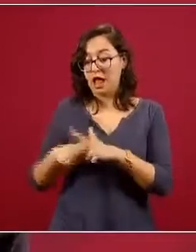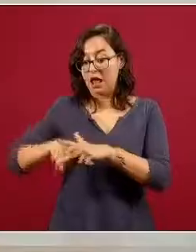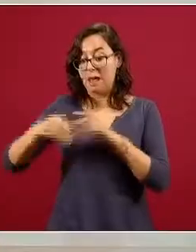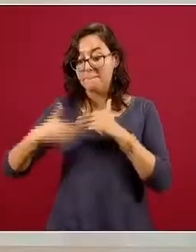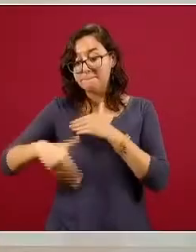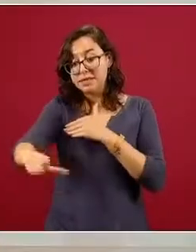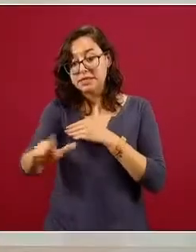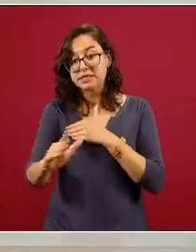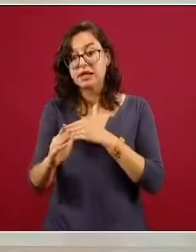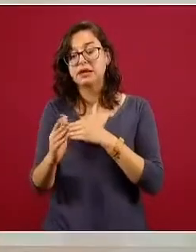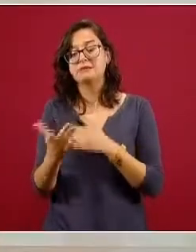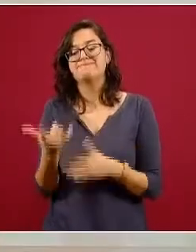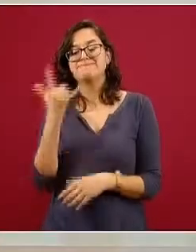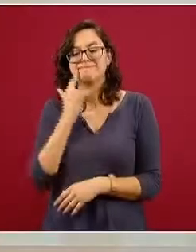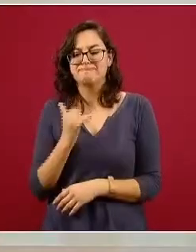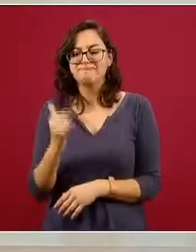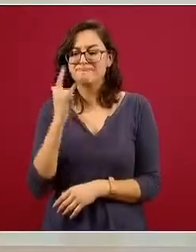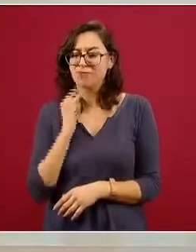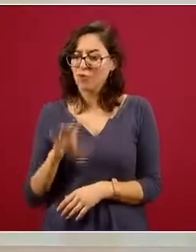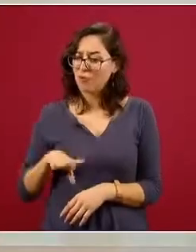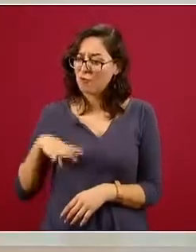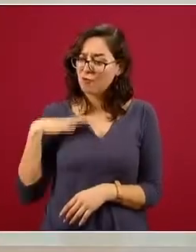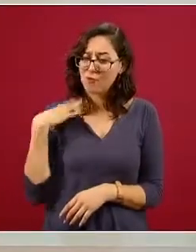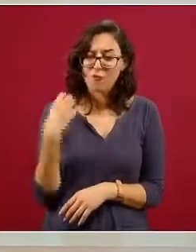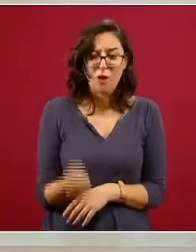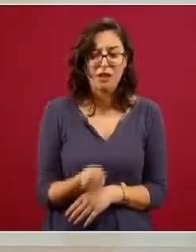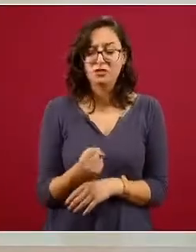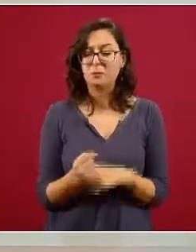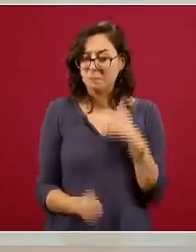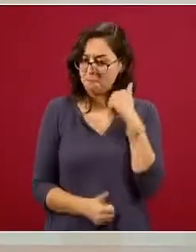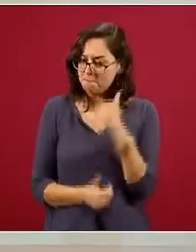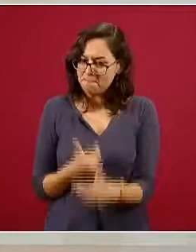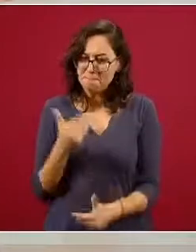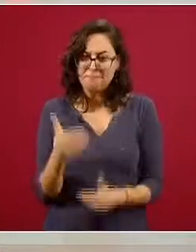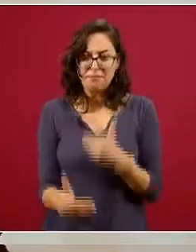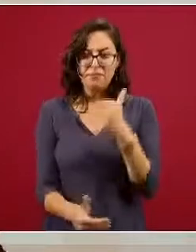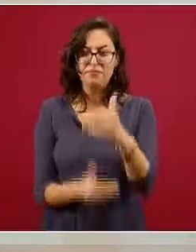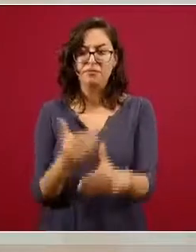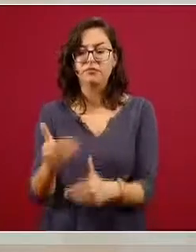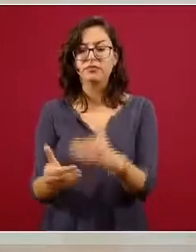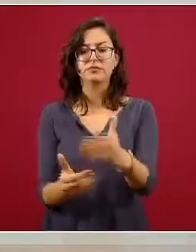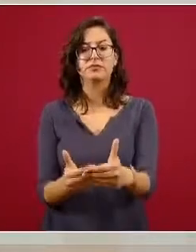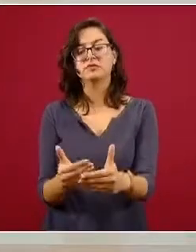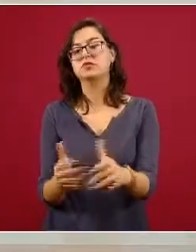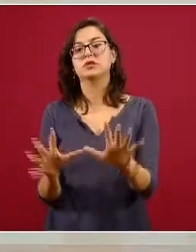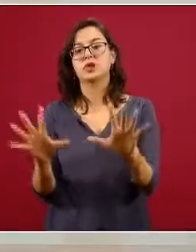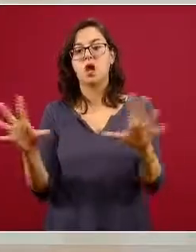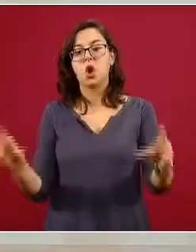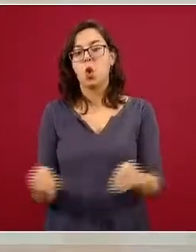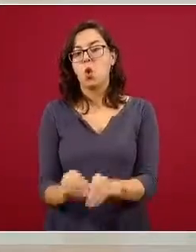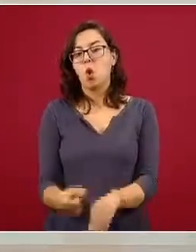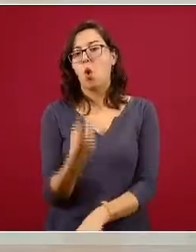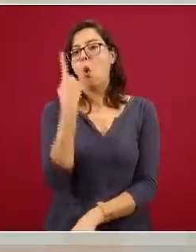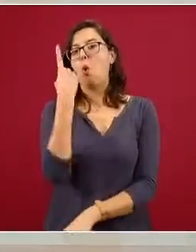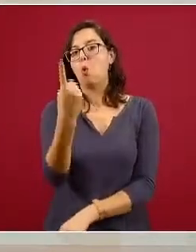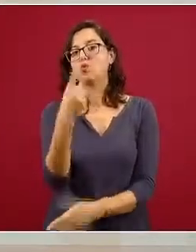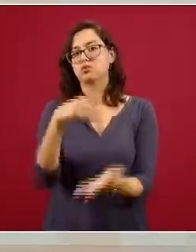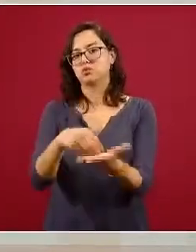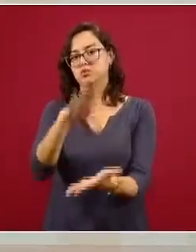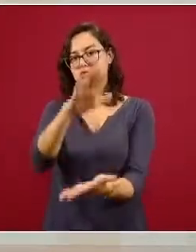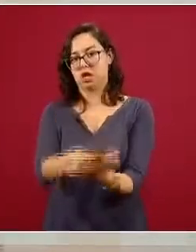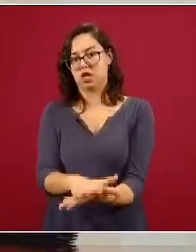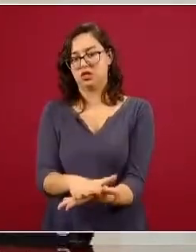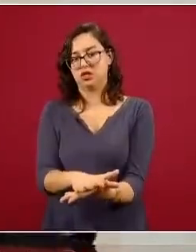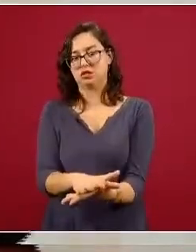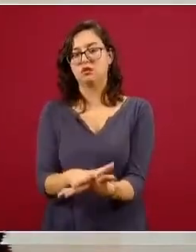administración es un esfuerzo que era muy importante y que ha avanzado mucho el tratar de centralizar un registro de estas actas de defunción y ha